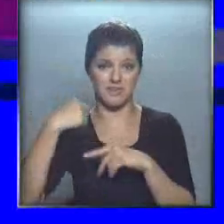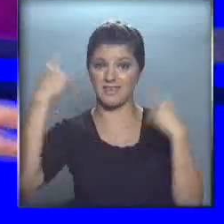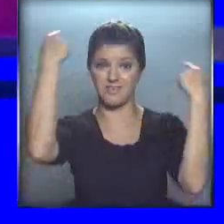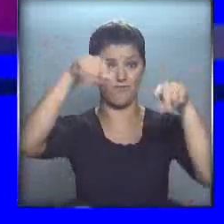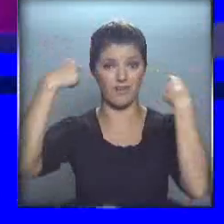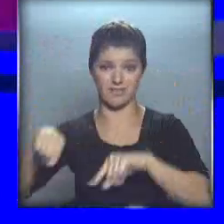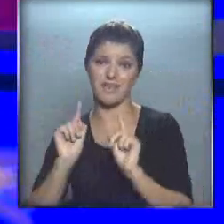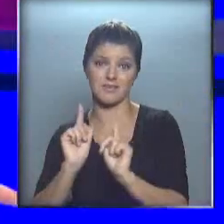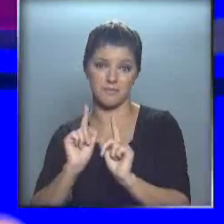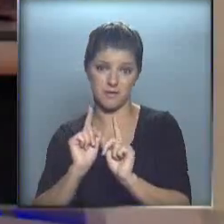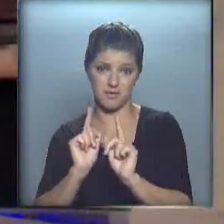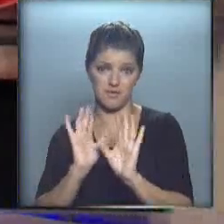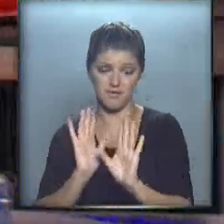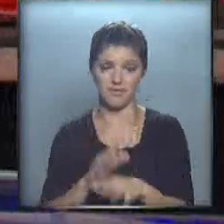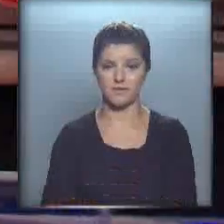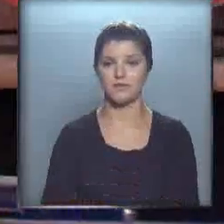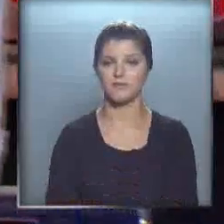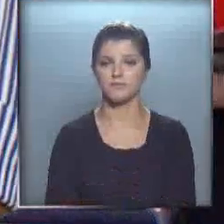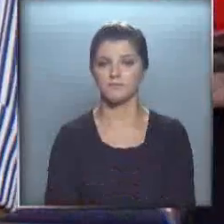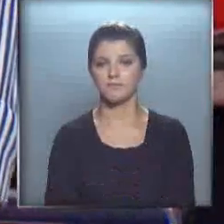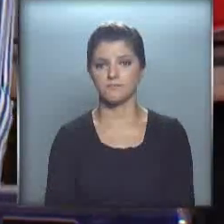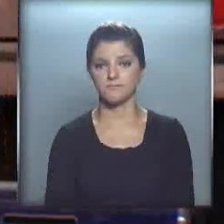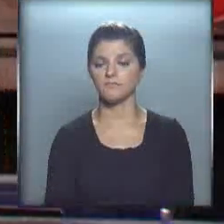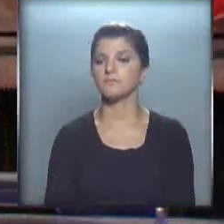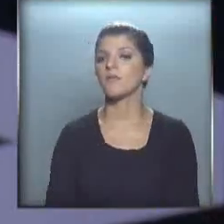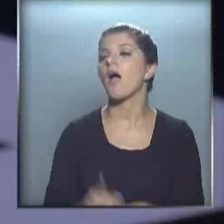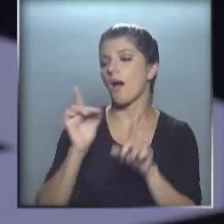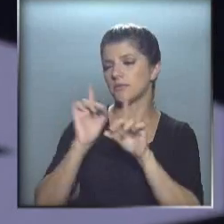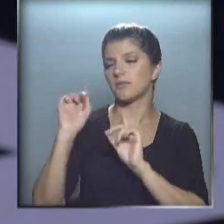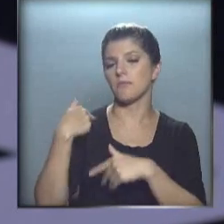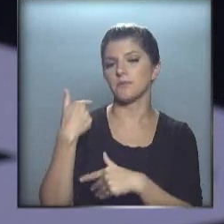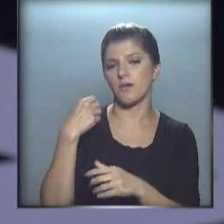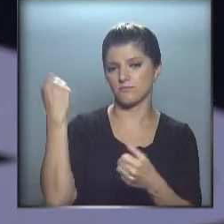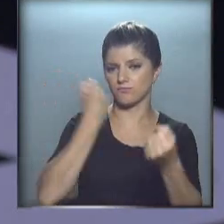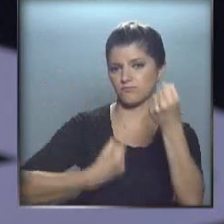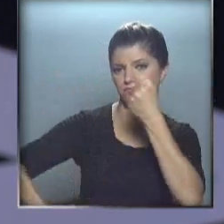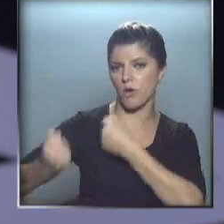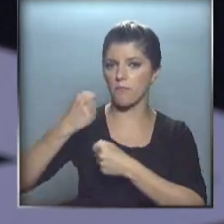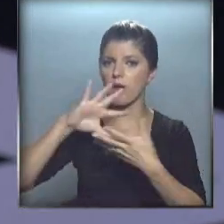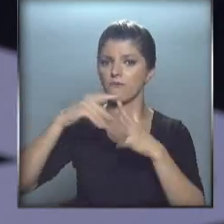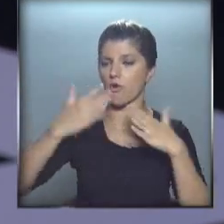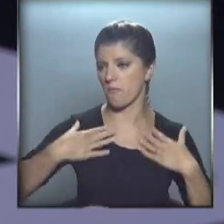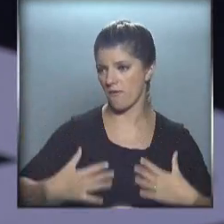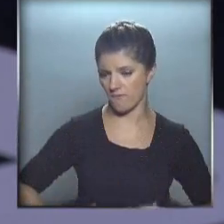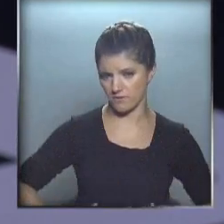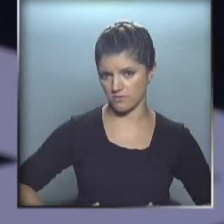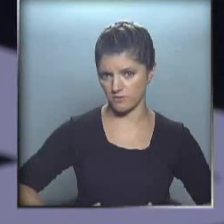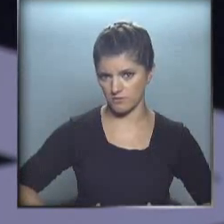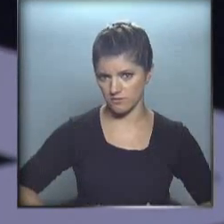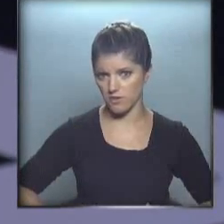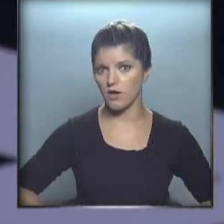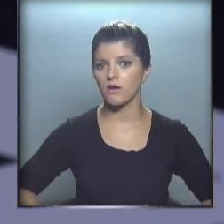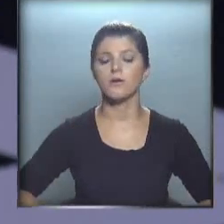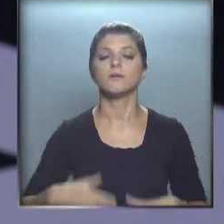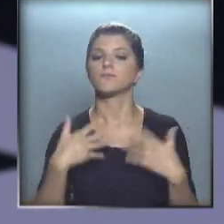es el juego de vincularnos. Señorita. Algunas veces también te agreden por el tipo de físico que tenés, ¿no?